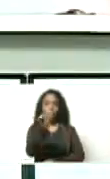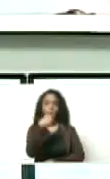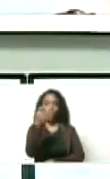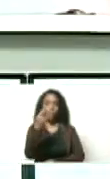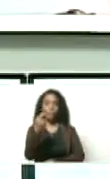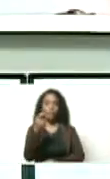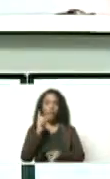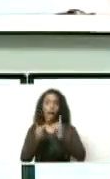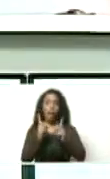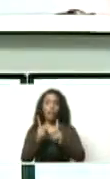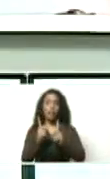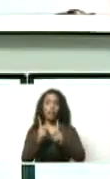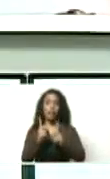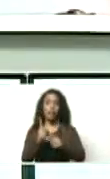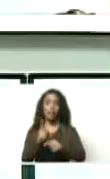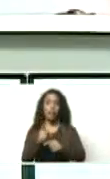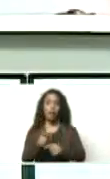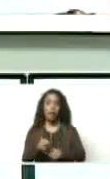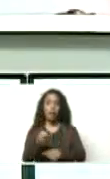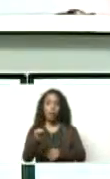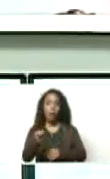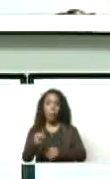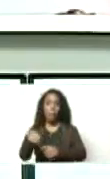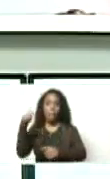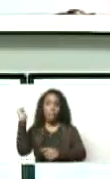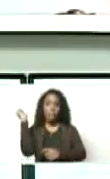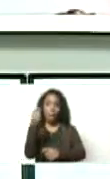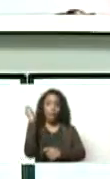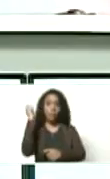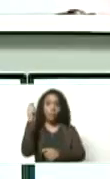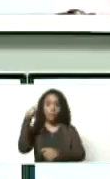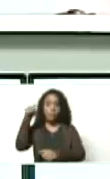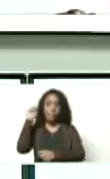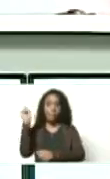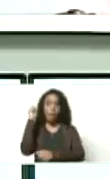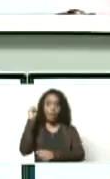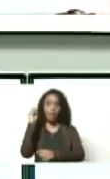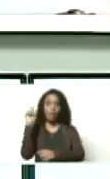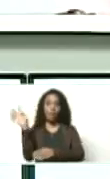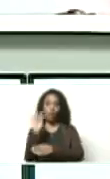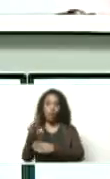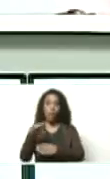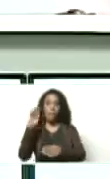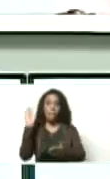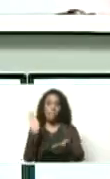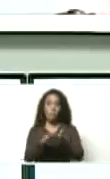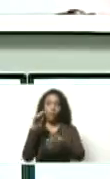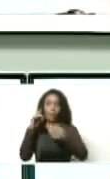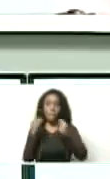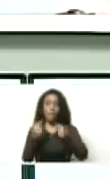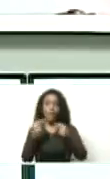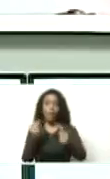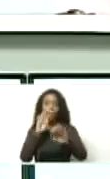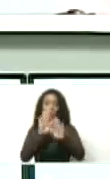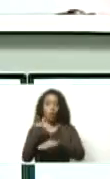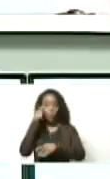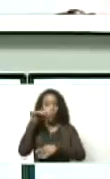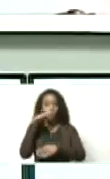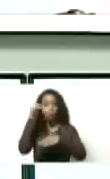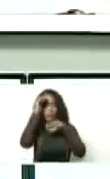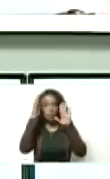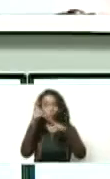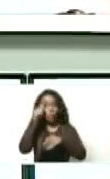Y a veces hay que agarrarlo y dárselo así a los funcionarios. Ponte las pilas, despierta, apoya al pueblo, escucha al